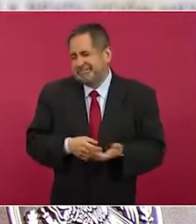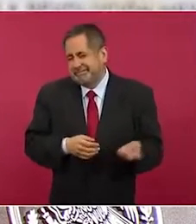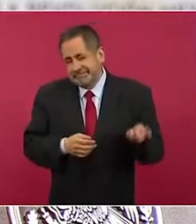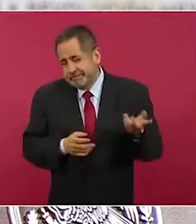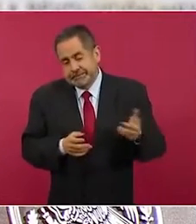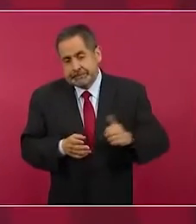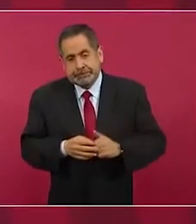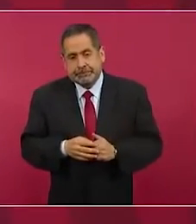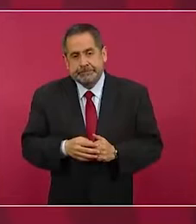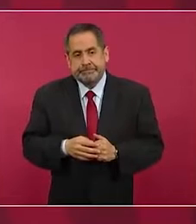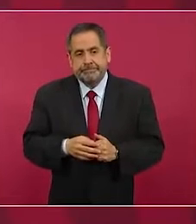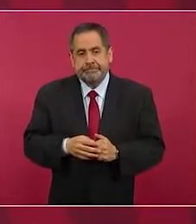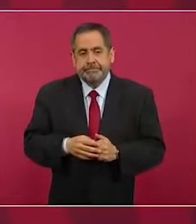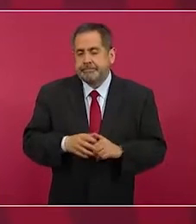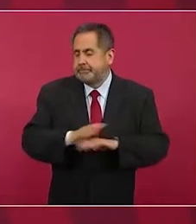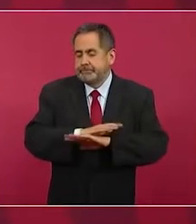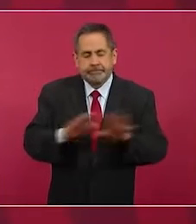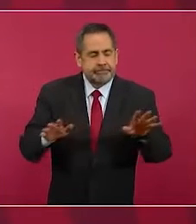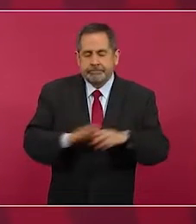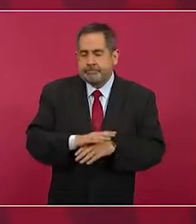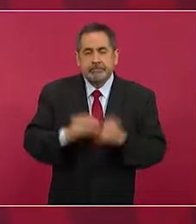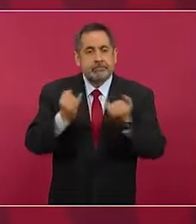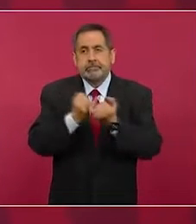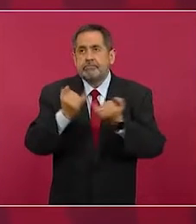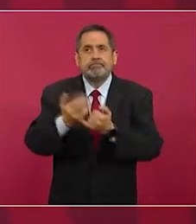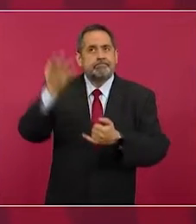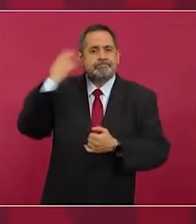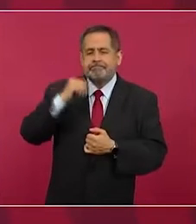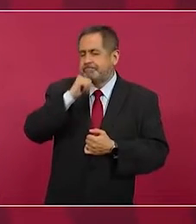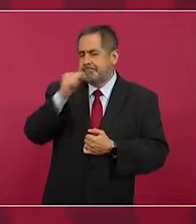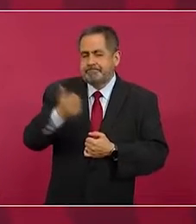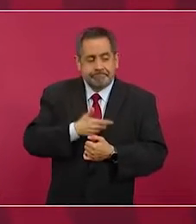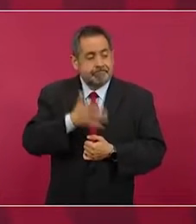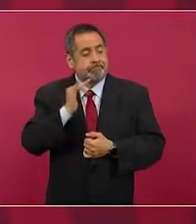defenderse, ya no es el tiempo de antes.